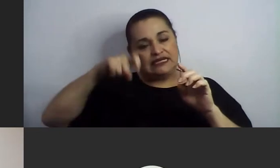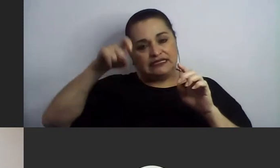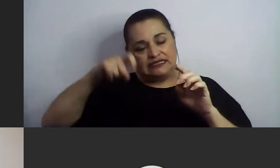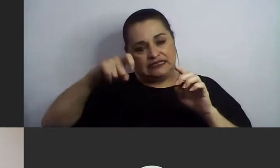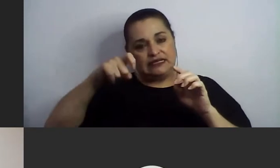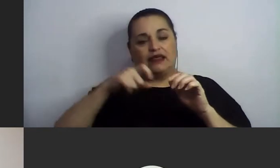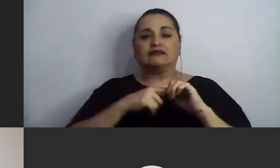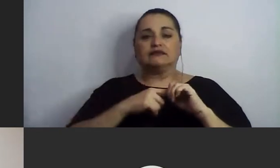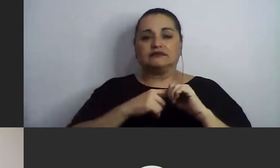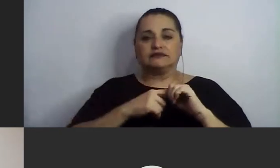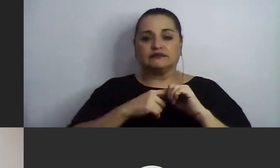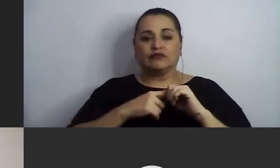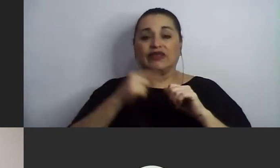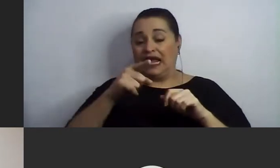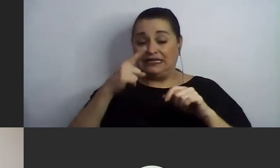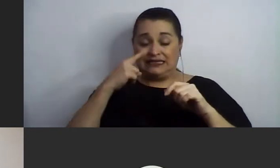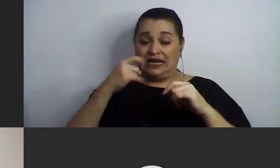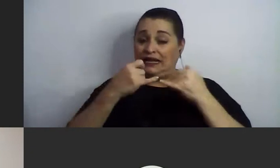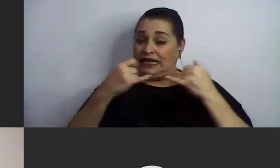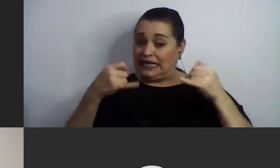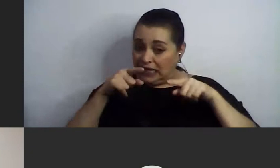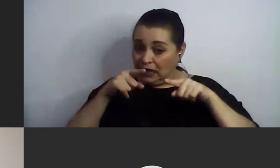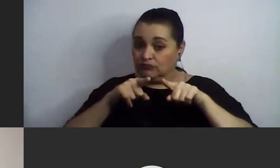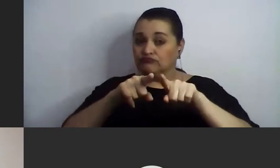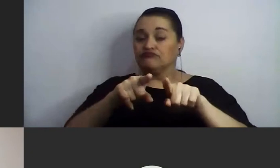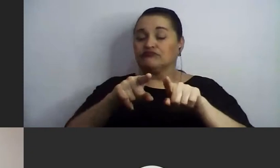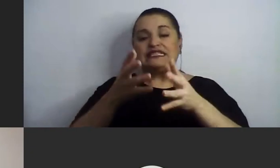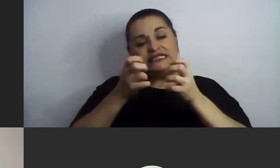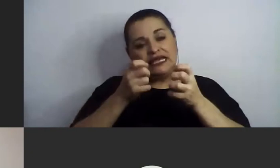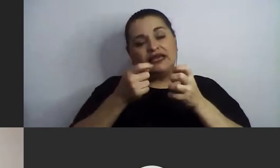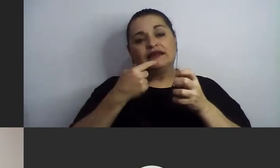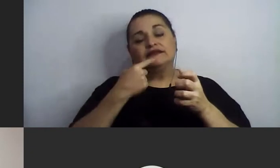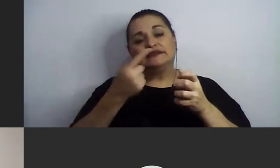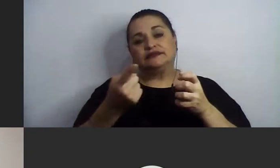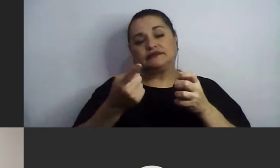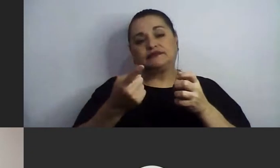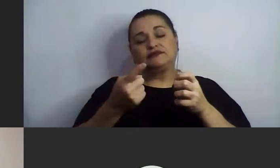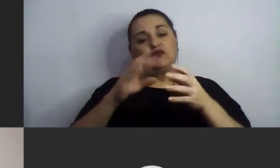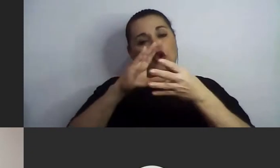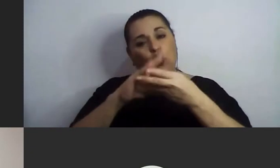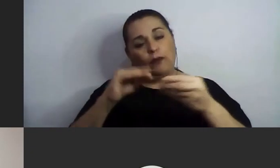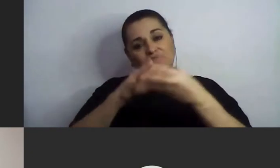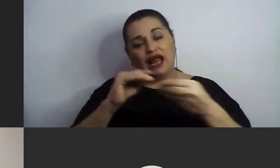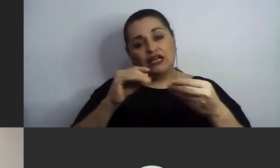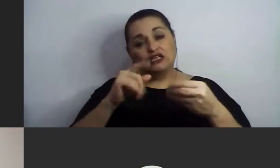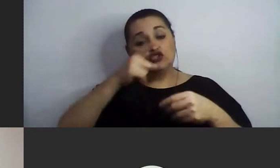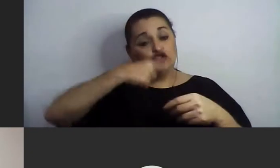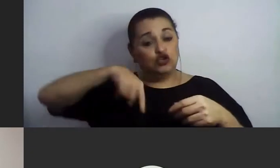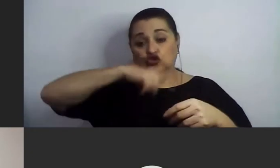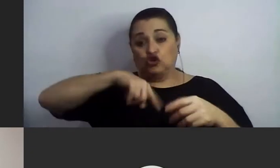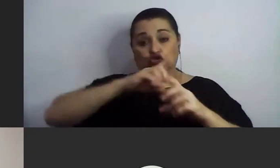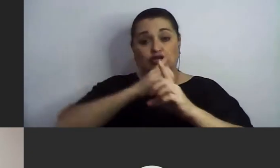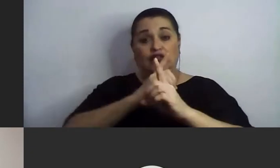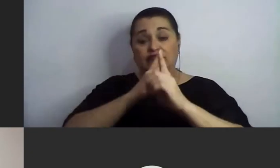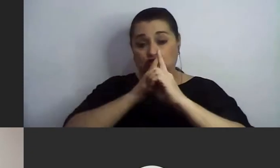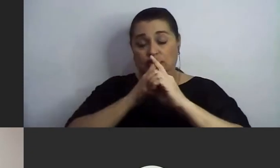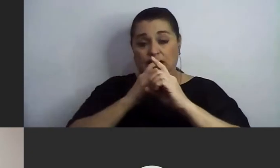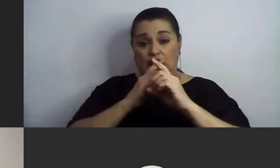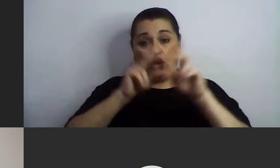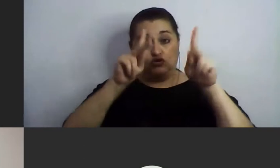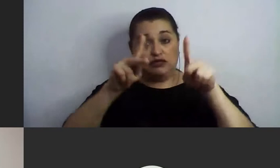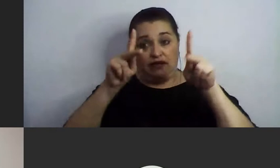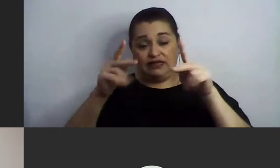y en esa línea nada más quisiera pues quisiera comentarles que nosotros en la Defensoría de los Habitantes